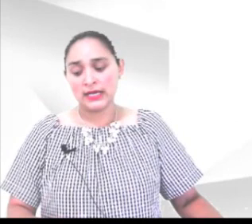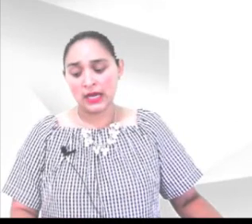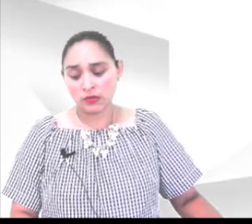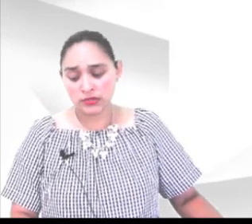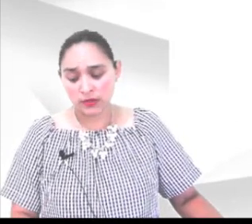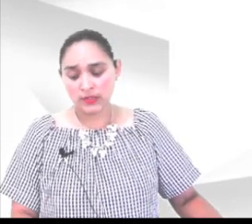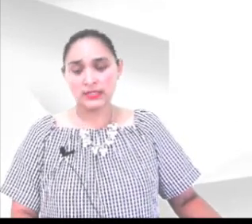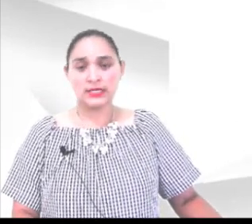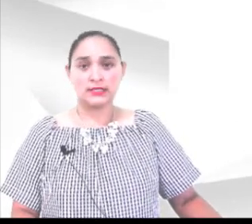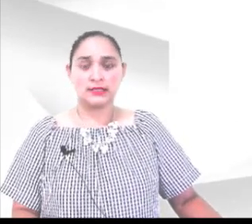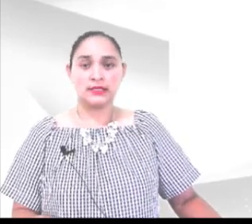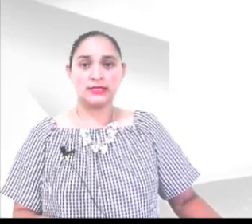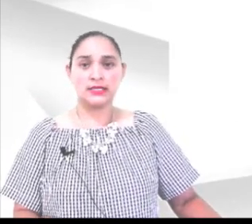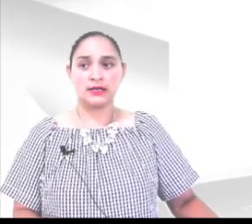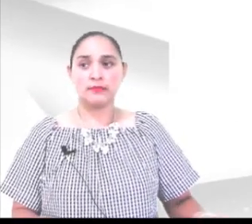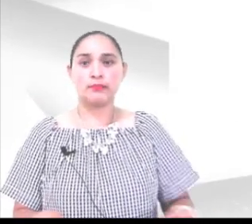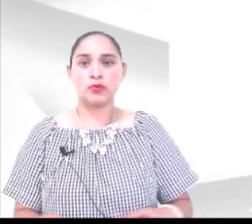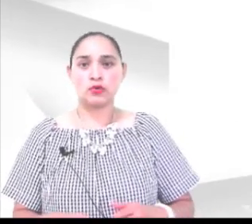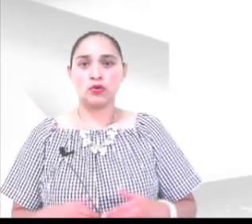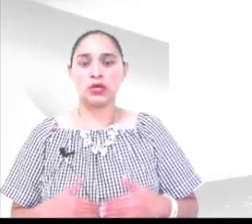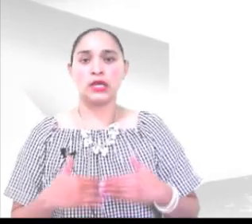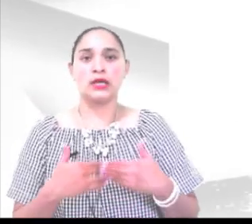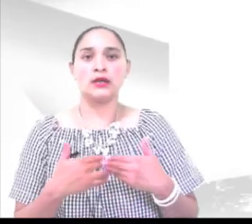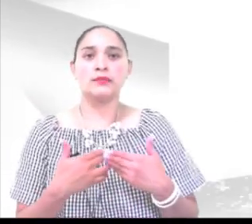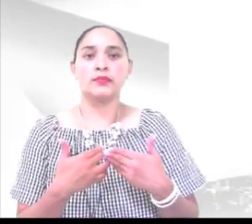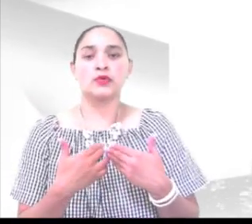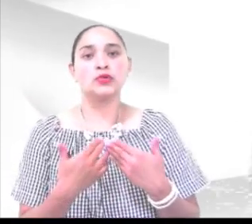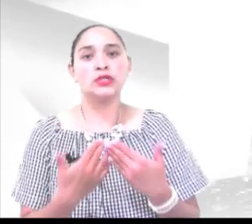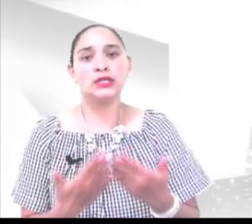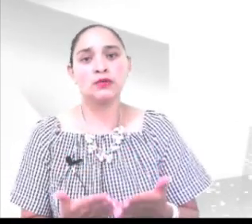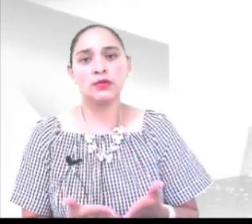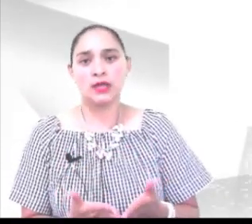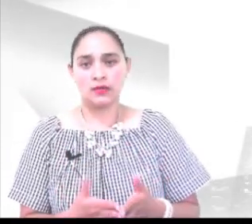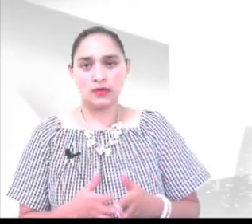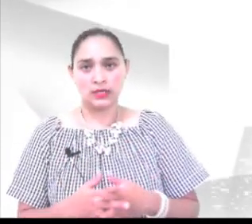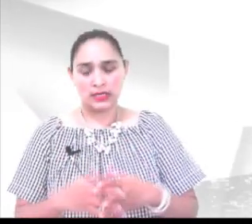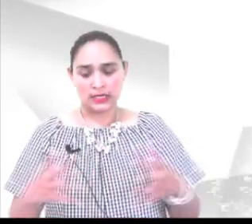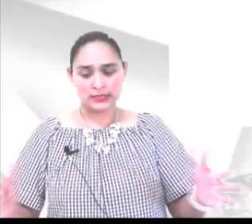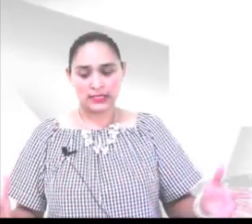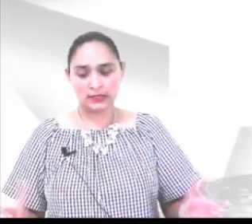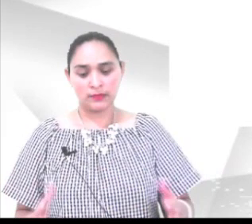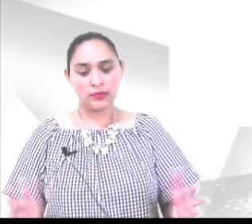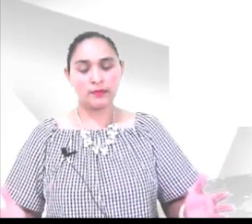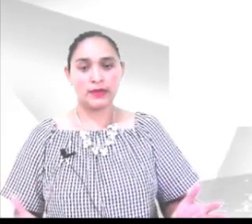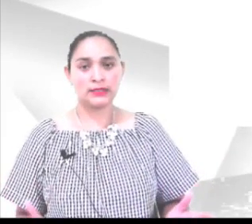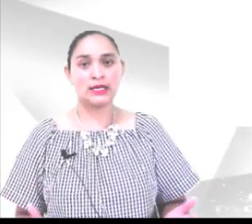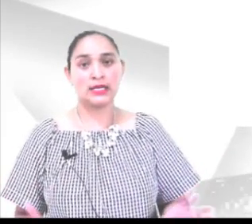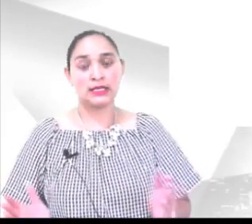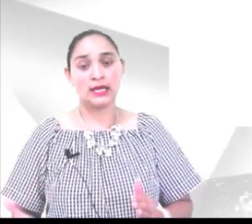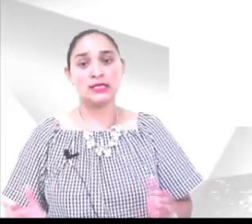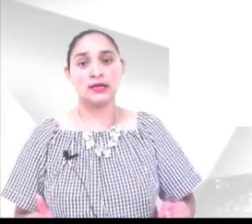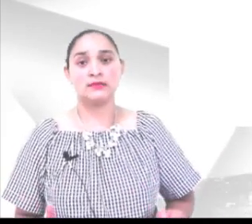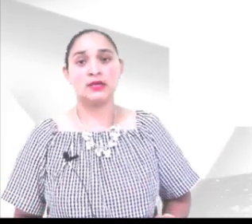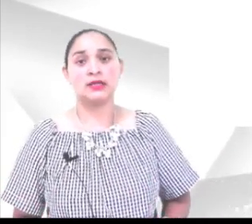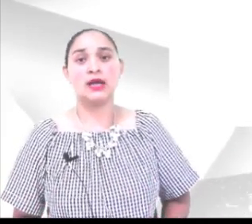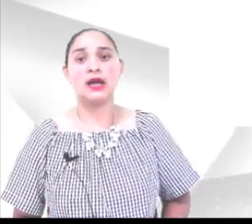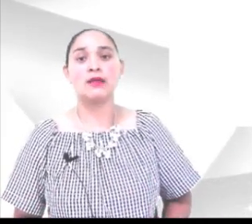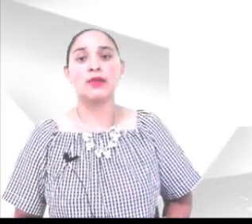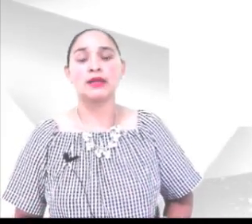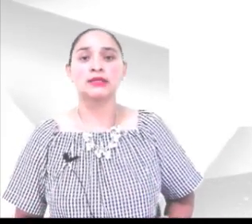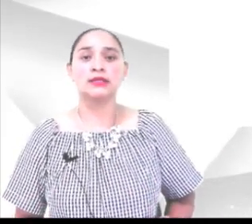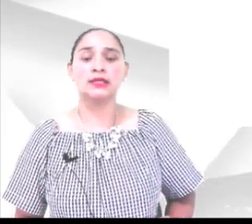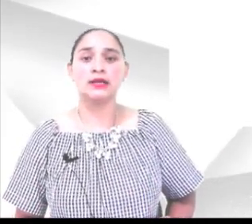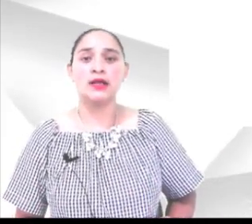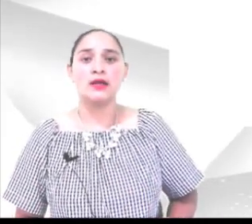Ahora vienen las consecuencias, es decir, por no tener cuidado en hacer tipo de prácticas que dañan, ¿verdad?,